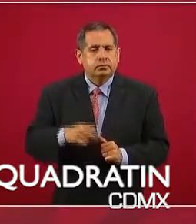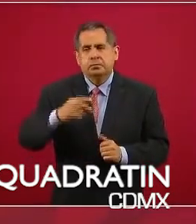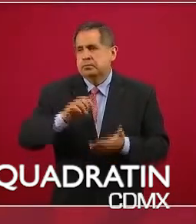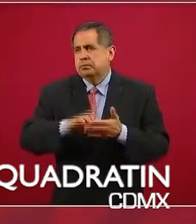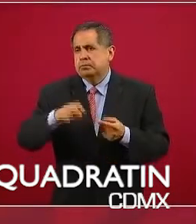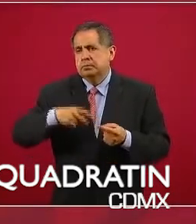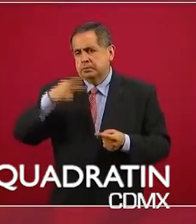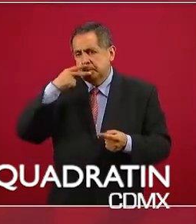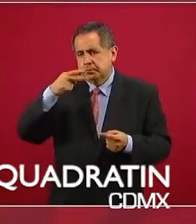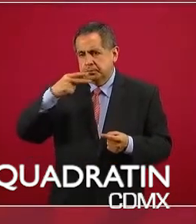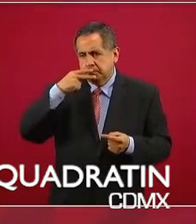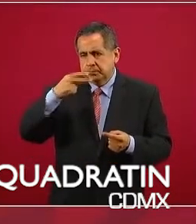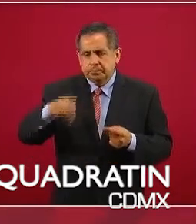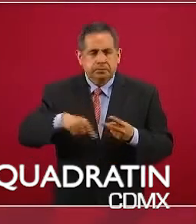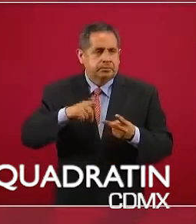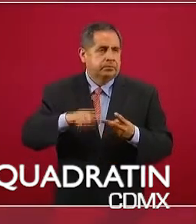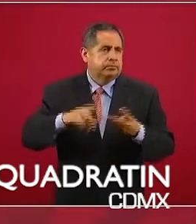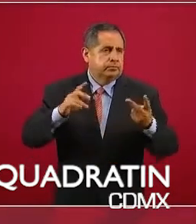cigarros,